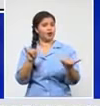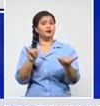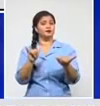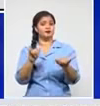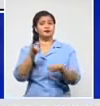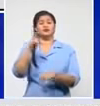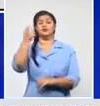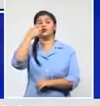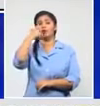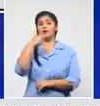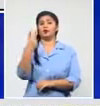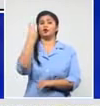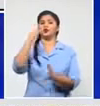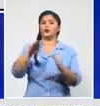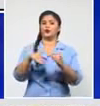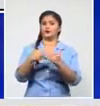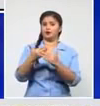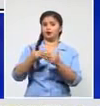días, Camagüey